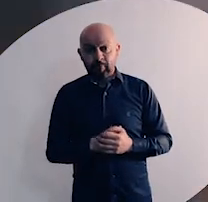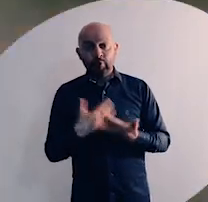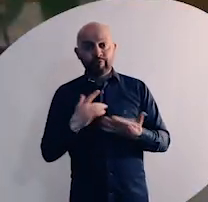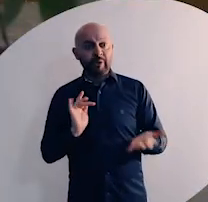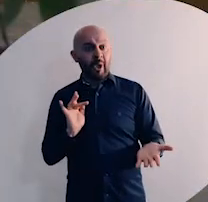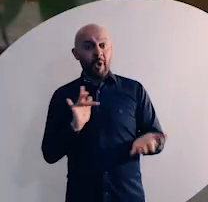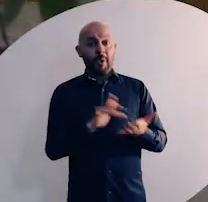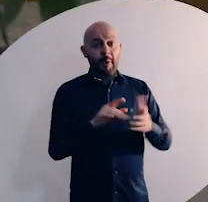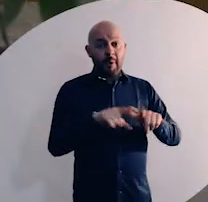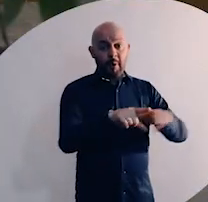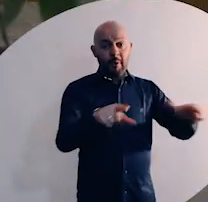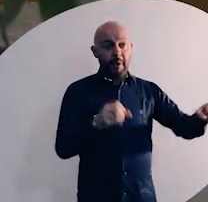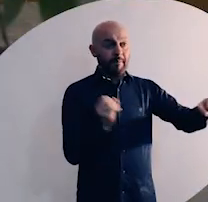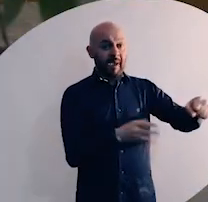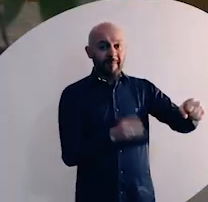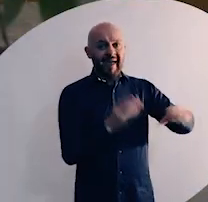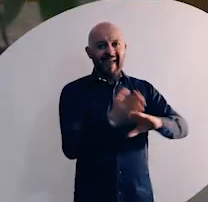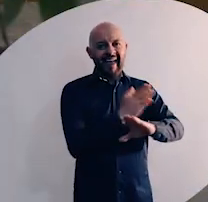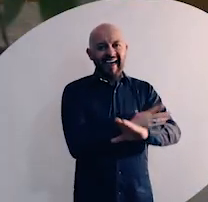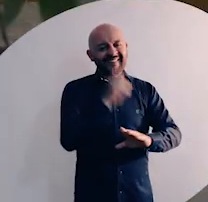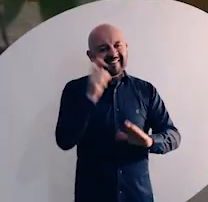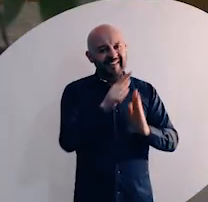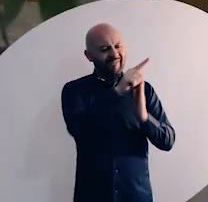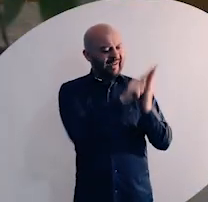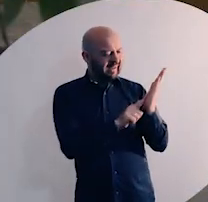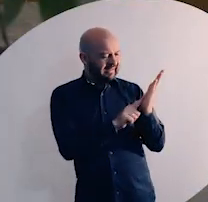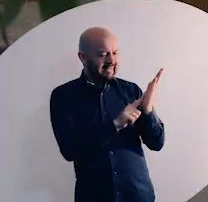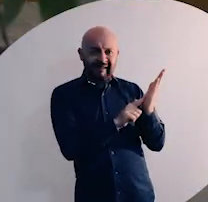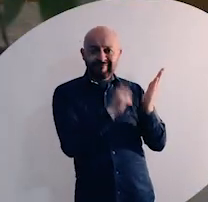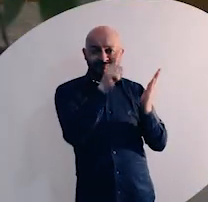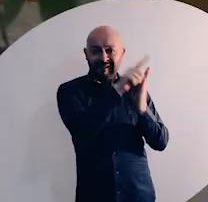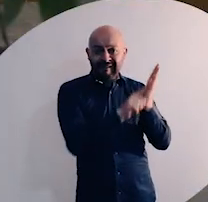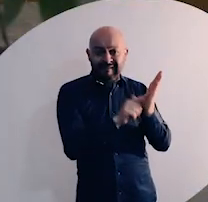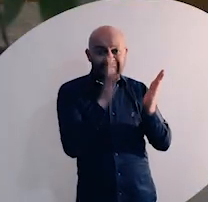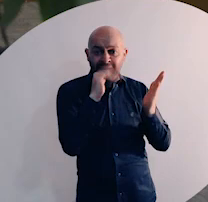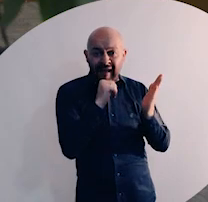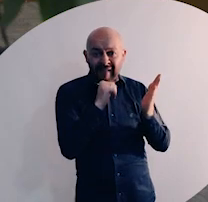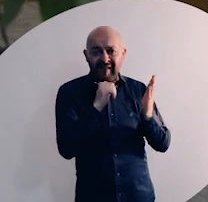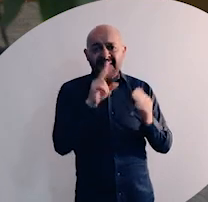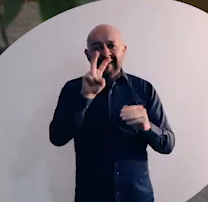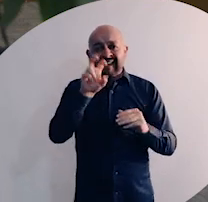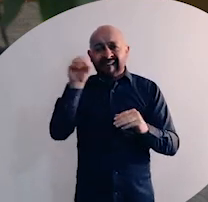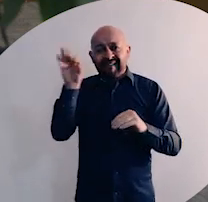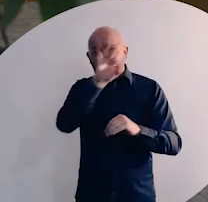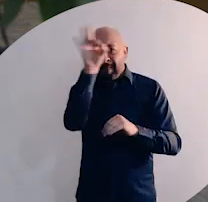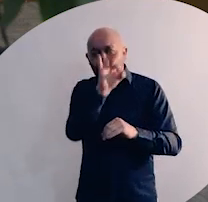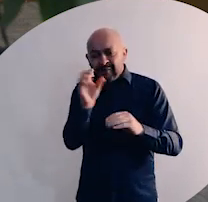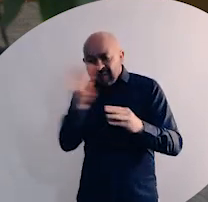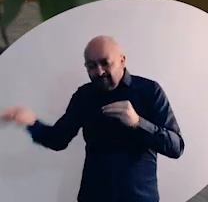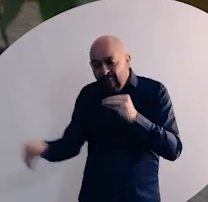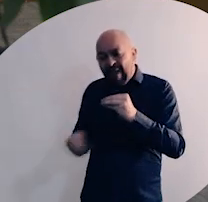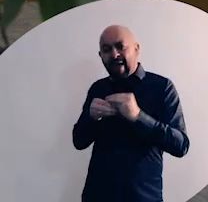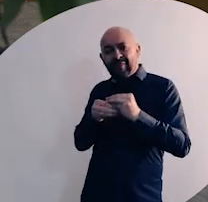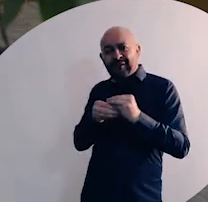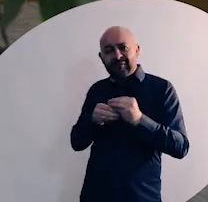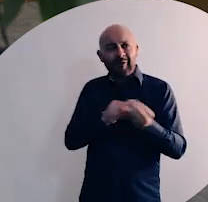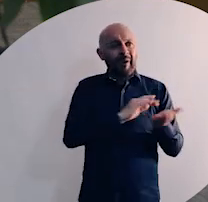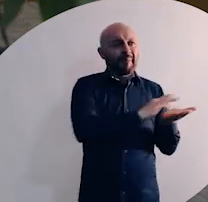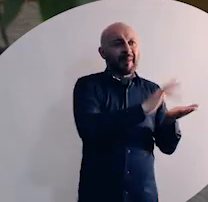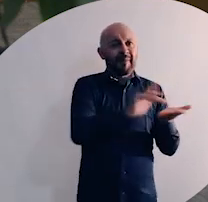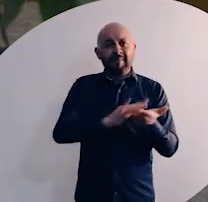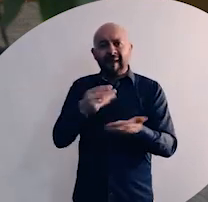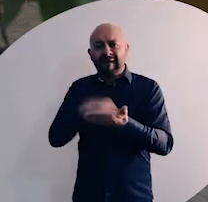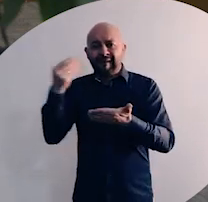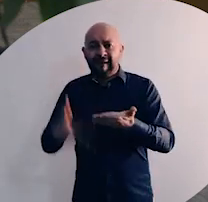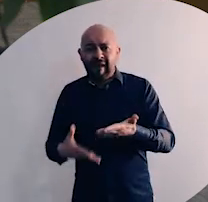emociones. Si usted se va a hacer el mercado sin una lista de necesidades, se puede terminar gastando hasta un 70% adicional